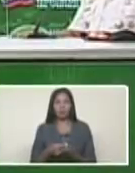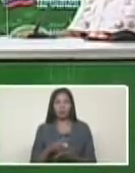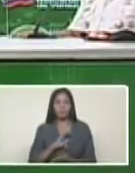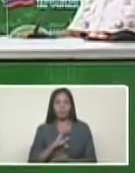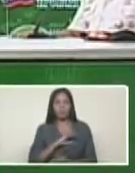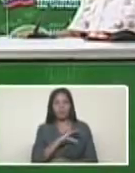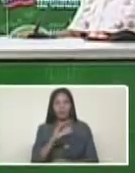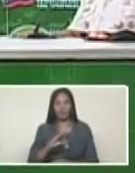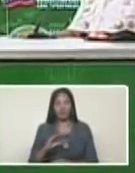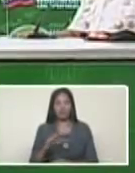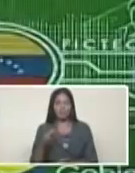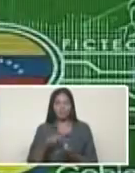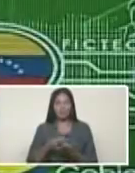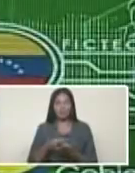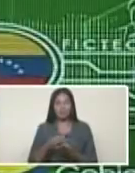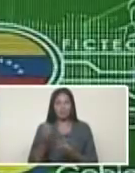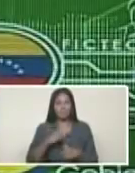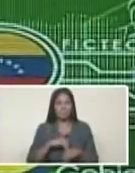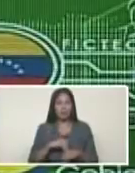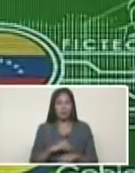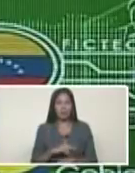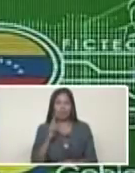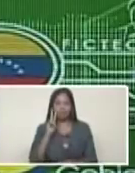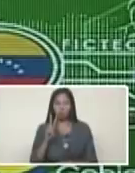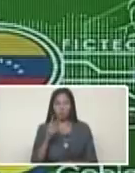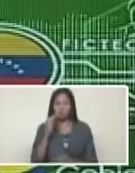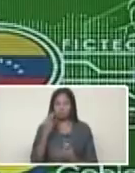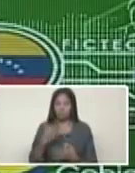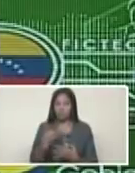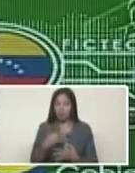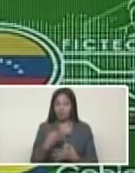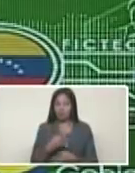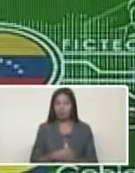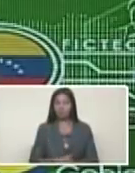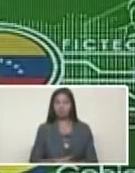Caribe. Como ya es un hecho,